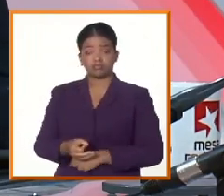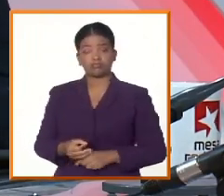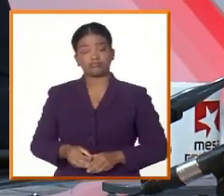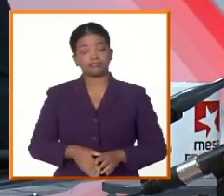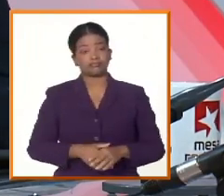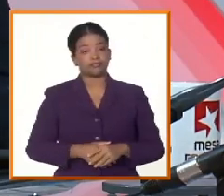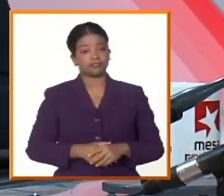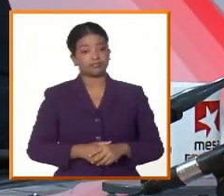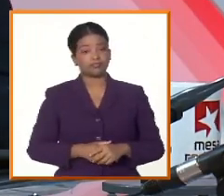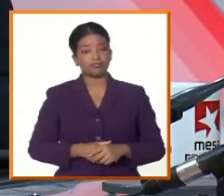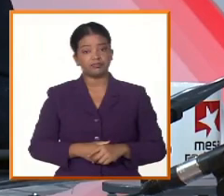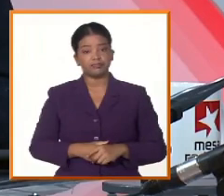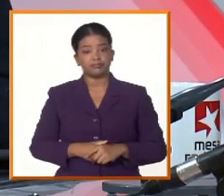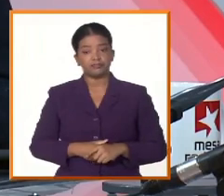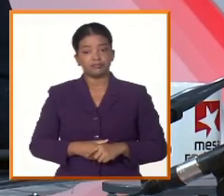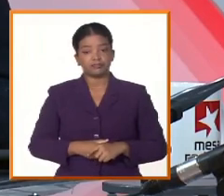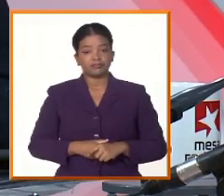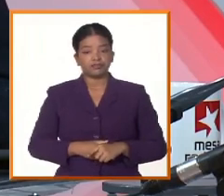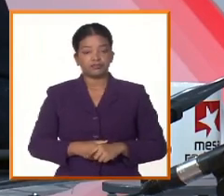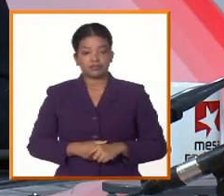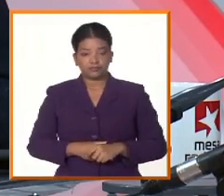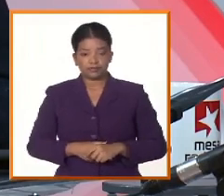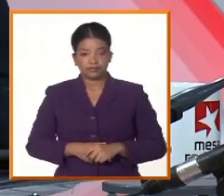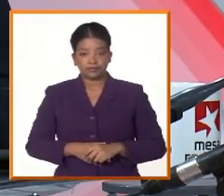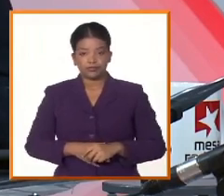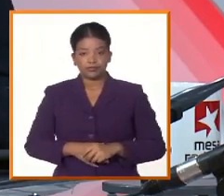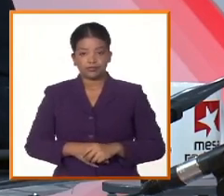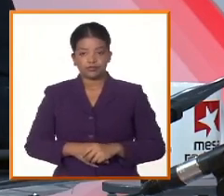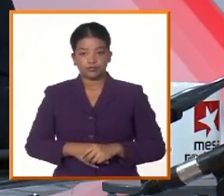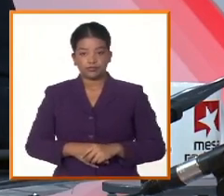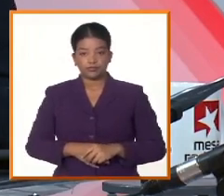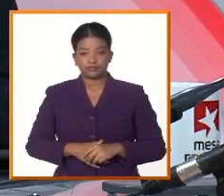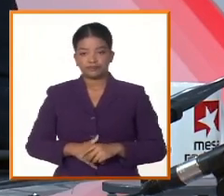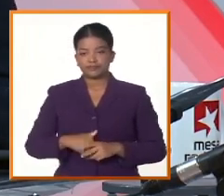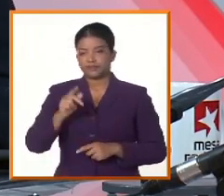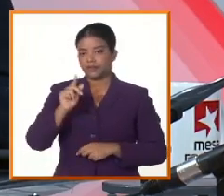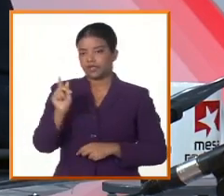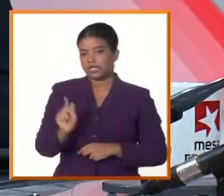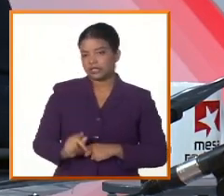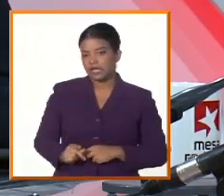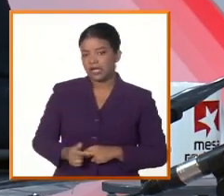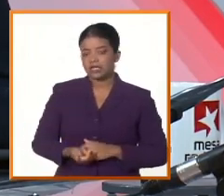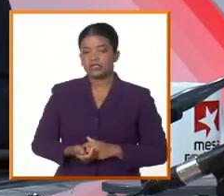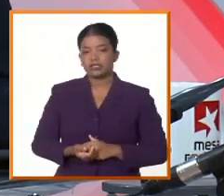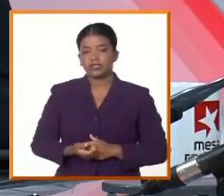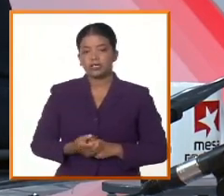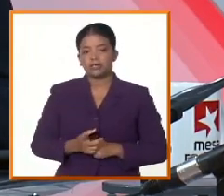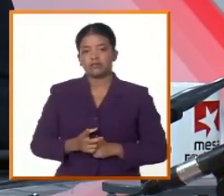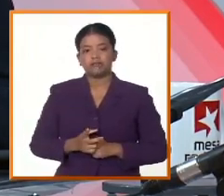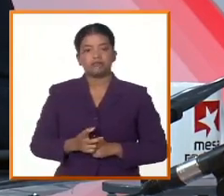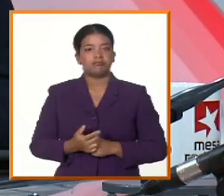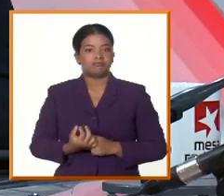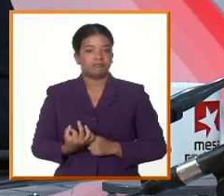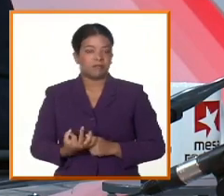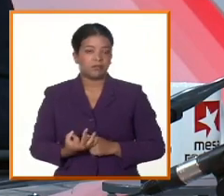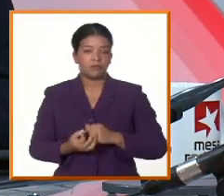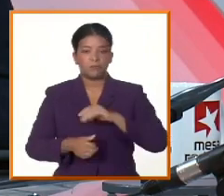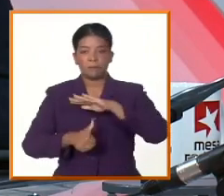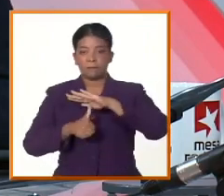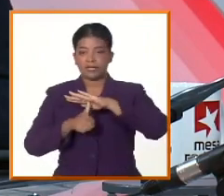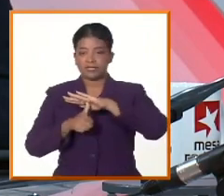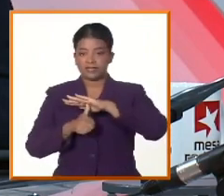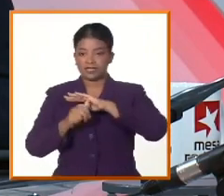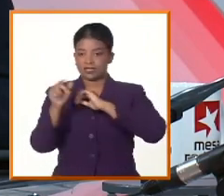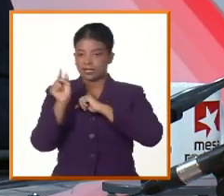Estancia en el Vaticano encuentro con el Papa Francisco Estancia en el Palacio de la presidencia de la República